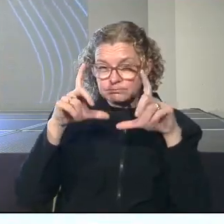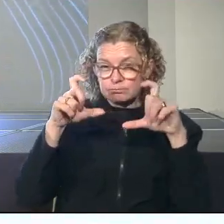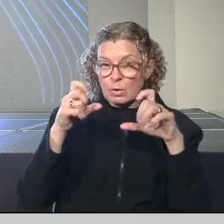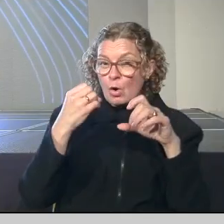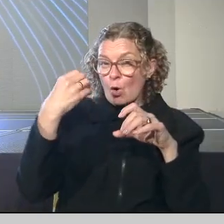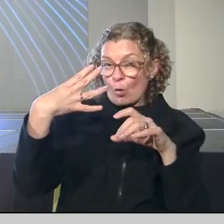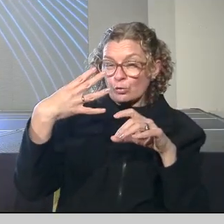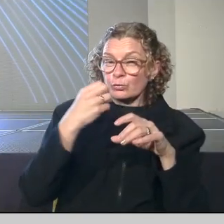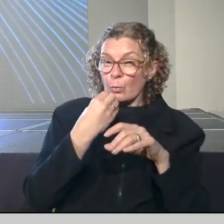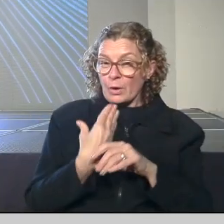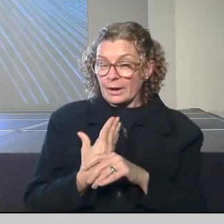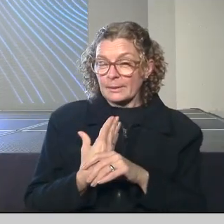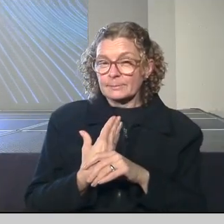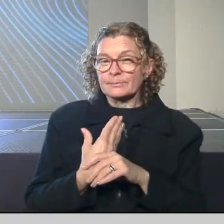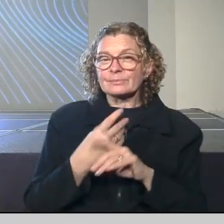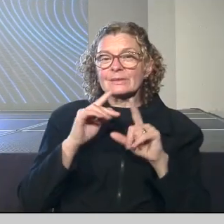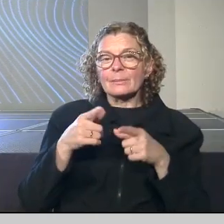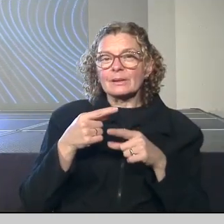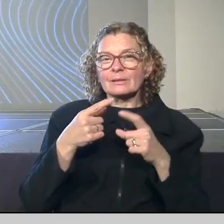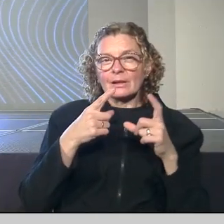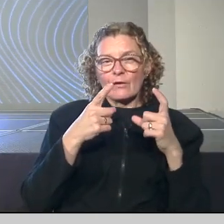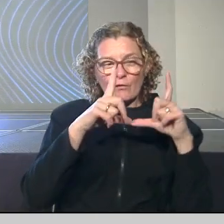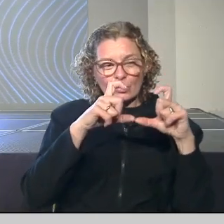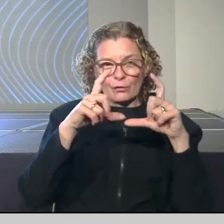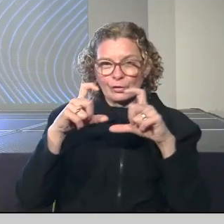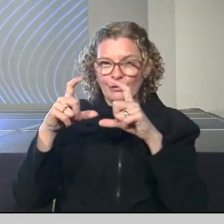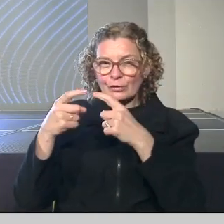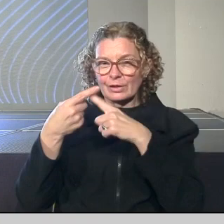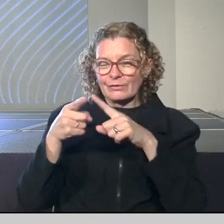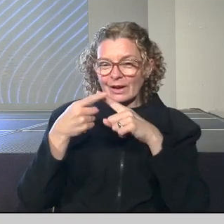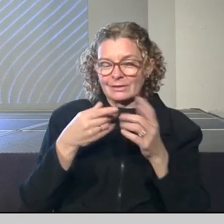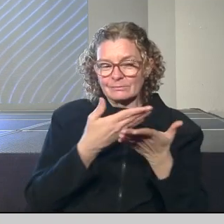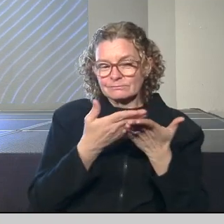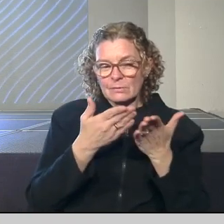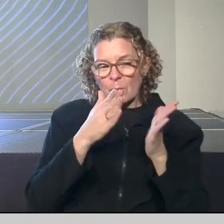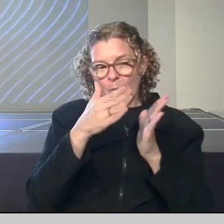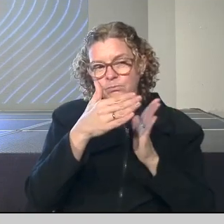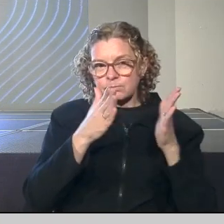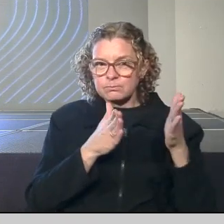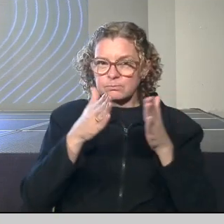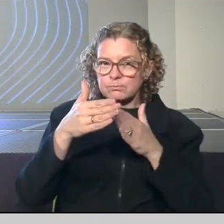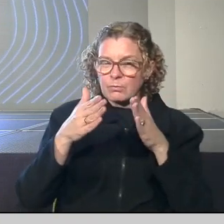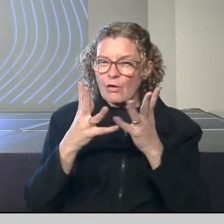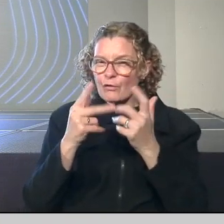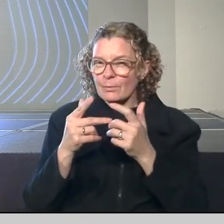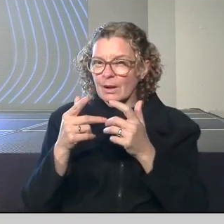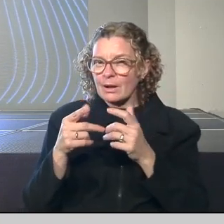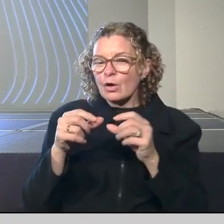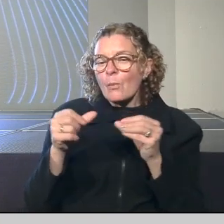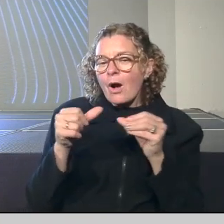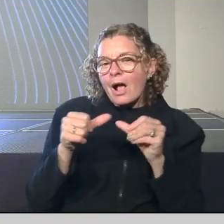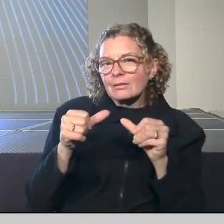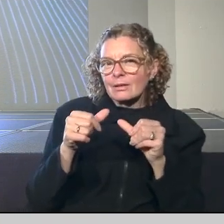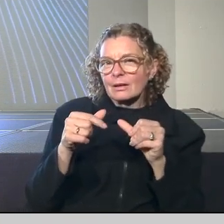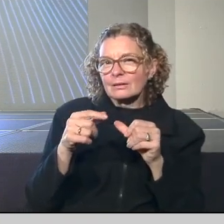buena luz. Utilizar varias imágenes para poder mostrar el producto desde diferentes ángulos y en diferentes usos.